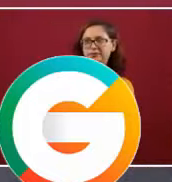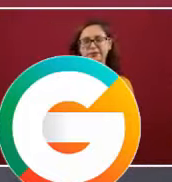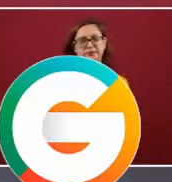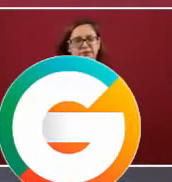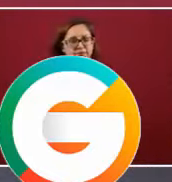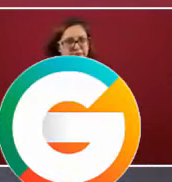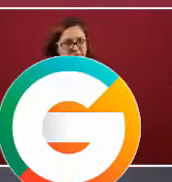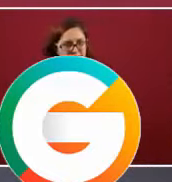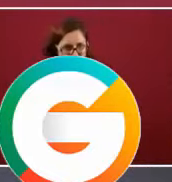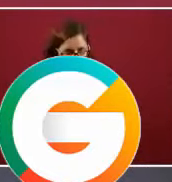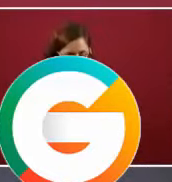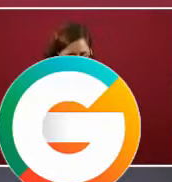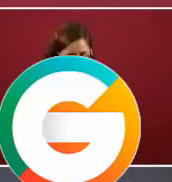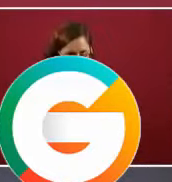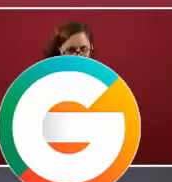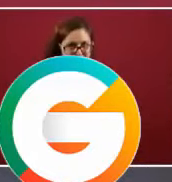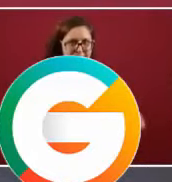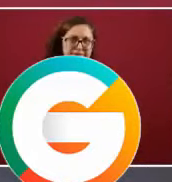¿Cómo